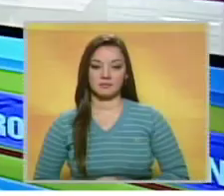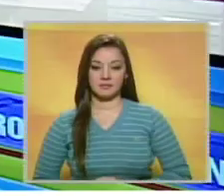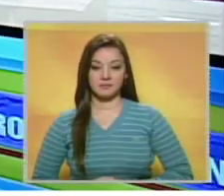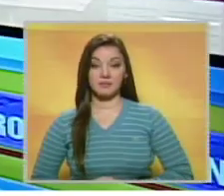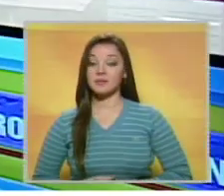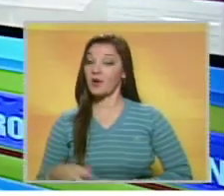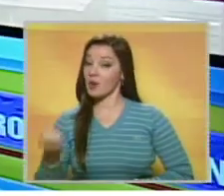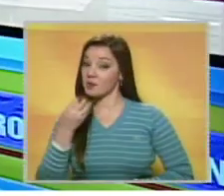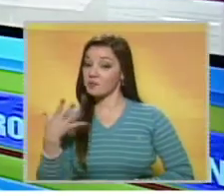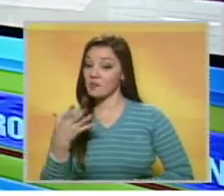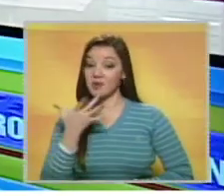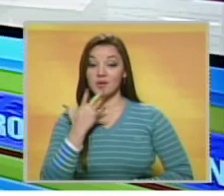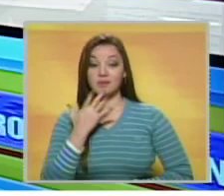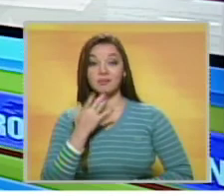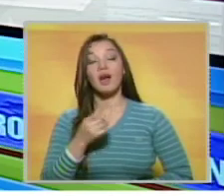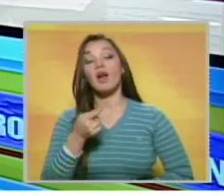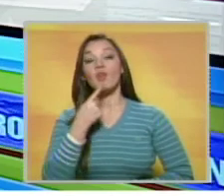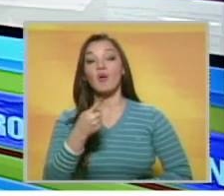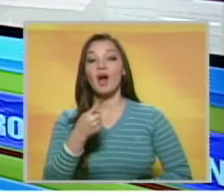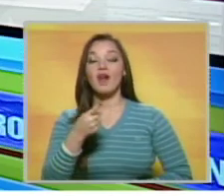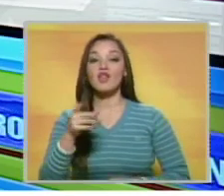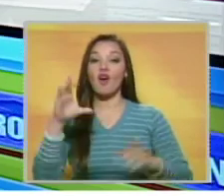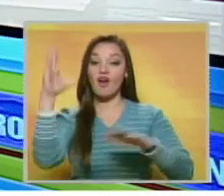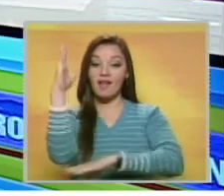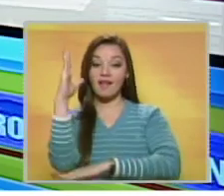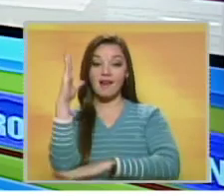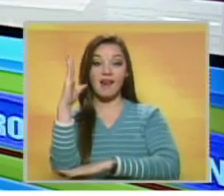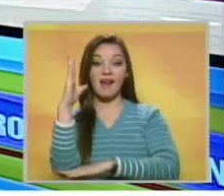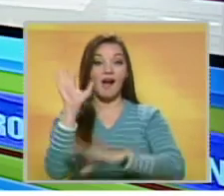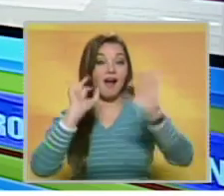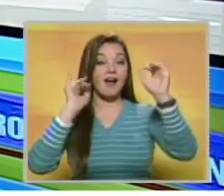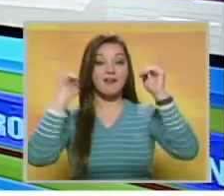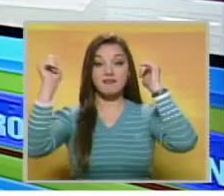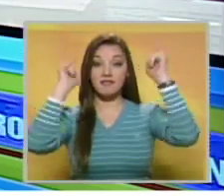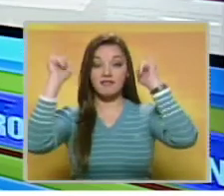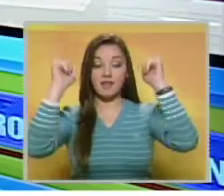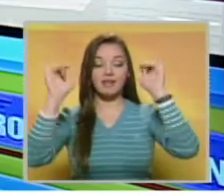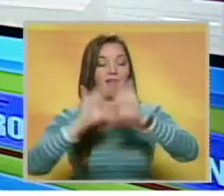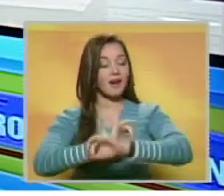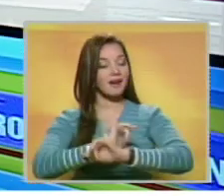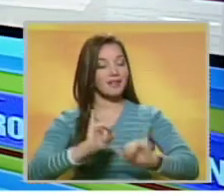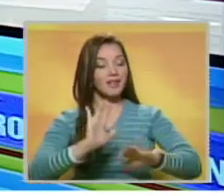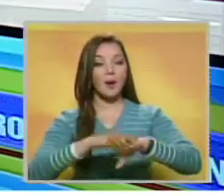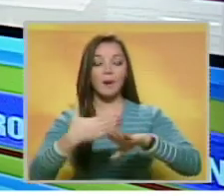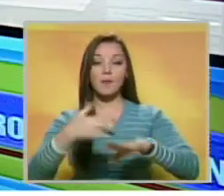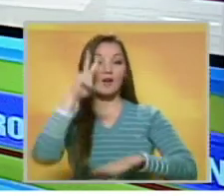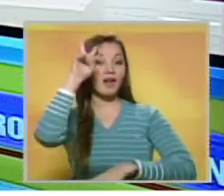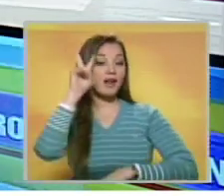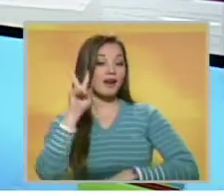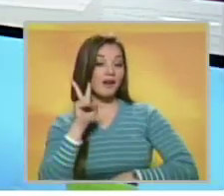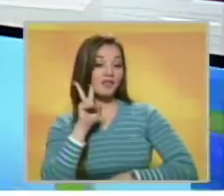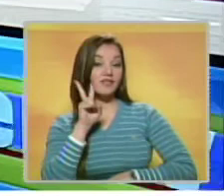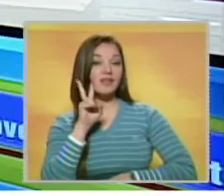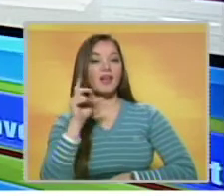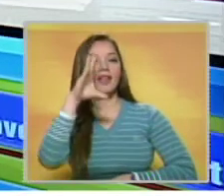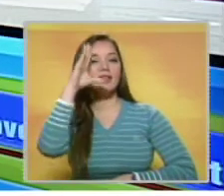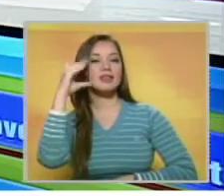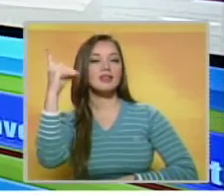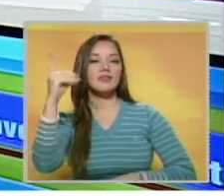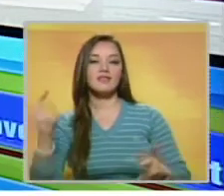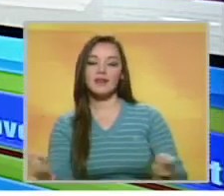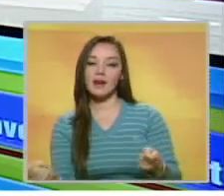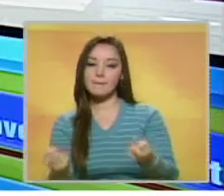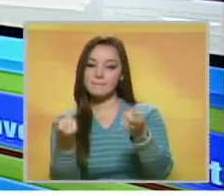Bueno, Eduardo, y en el estado Lara la fiesta está lista. La Divina Pastora está completamente vestida de gala. Una fiesta que